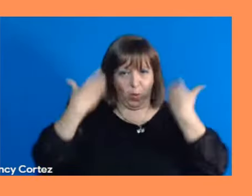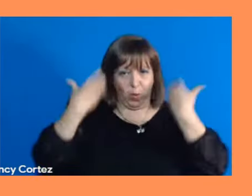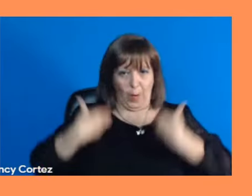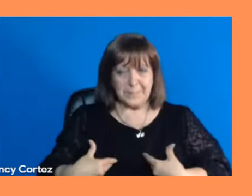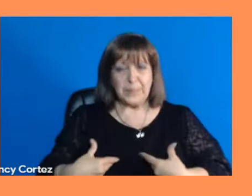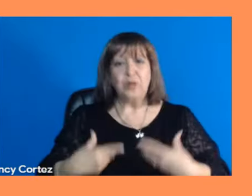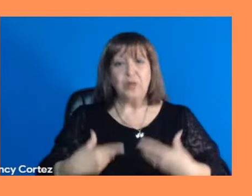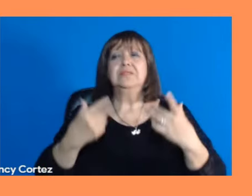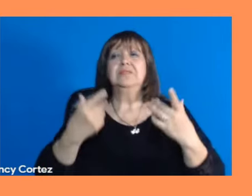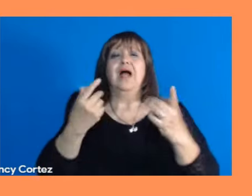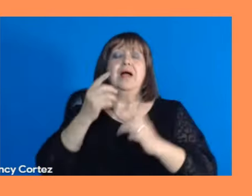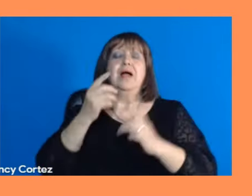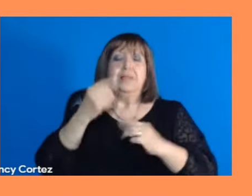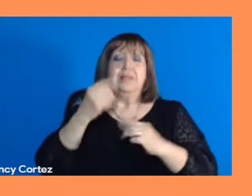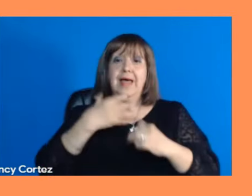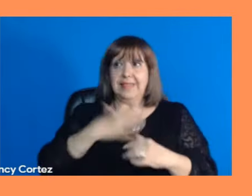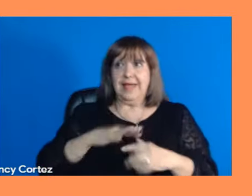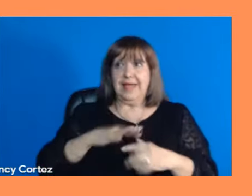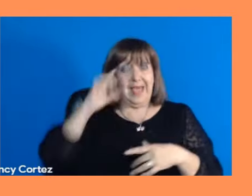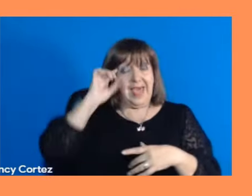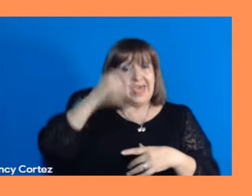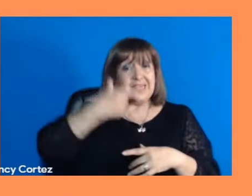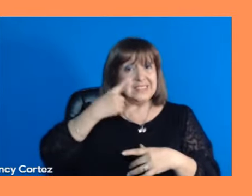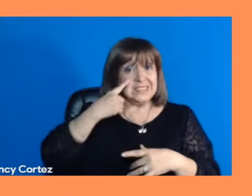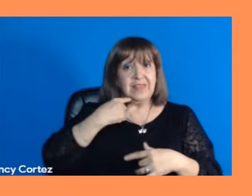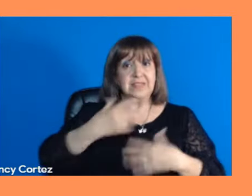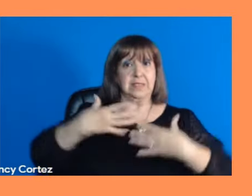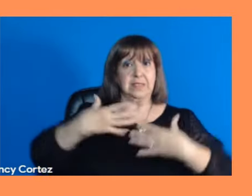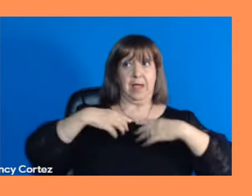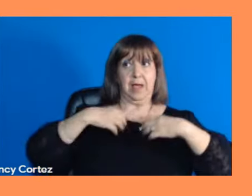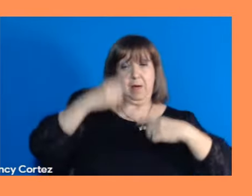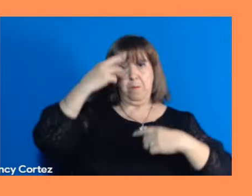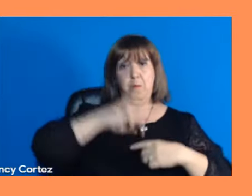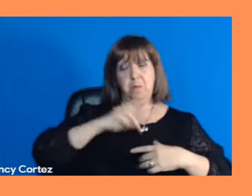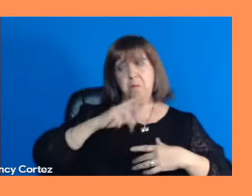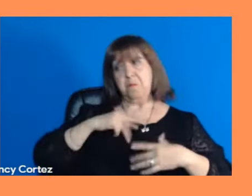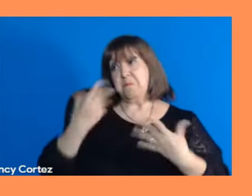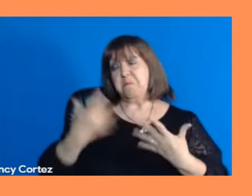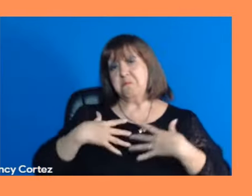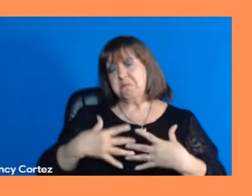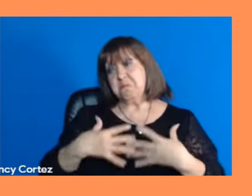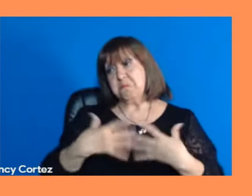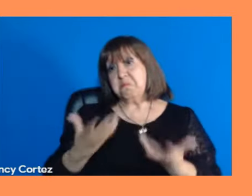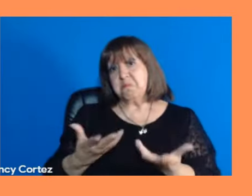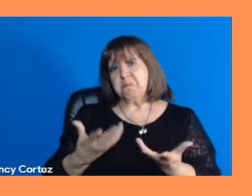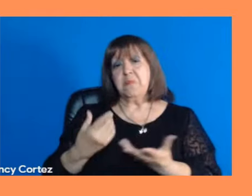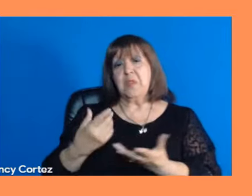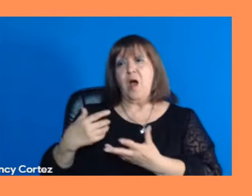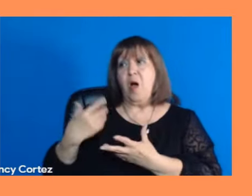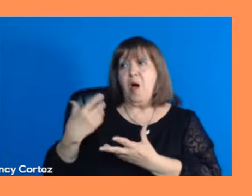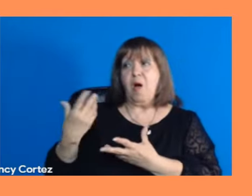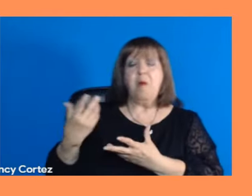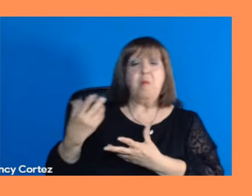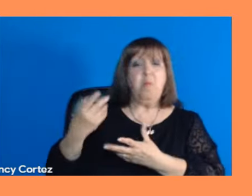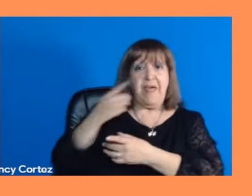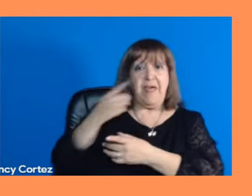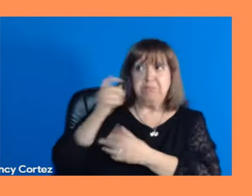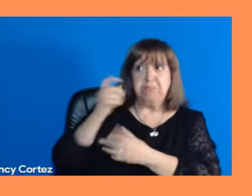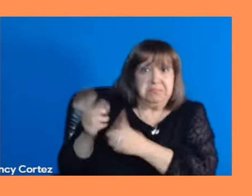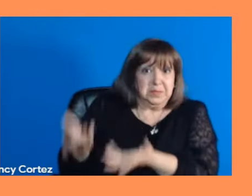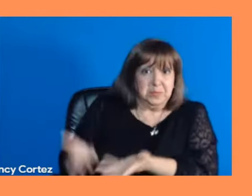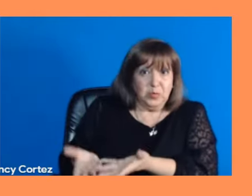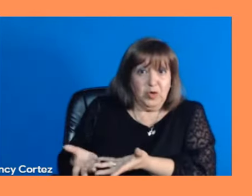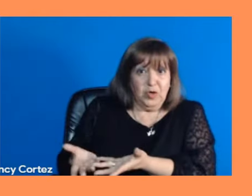pueden corresponder a personas con distintos géneros y promueve también que cada persona pueda decidir